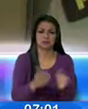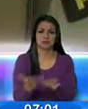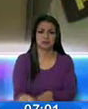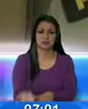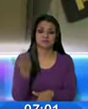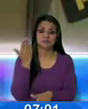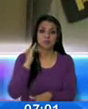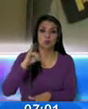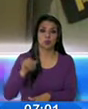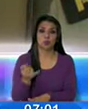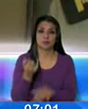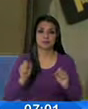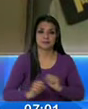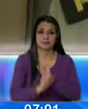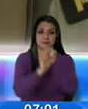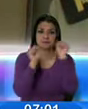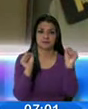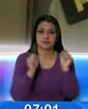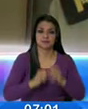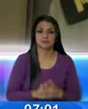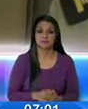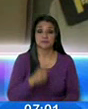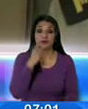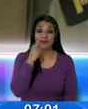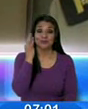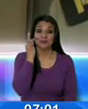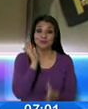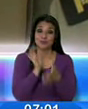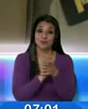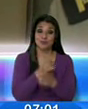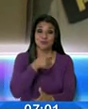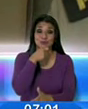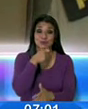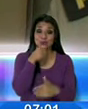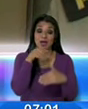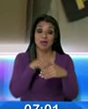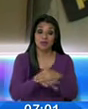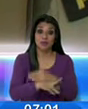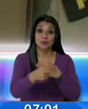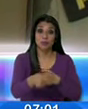ahora oxisas se encontraban en la habitación totalmente